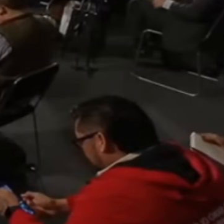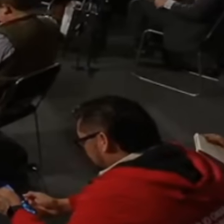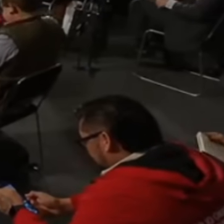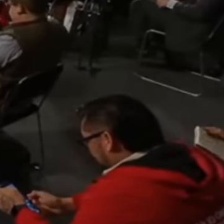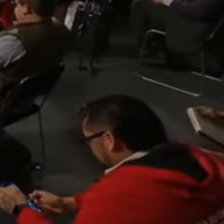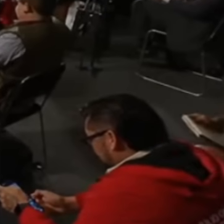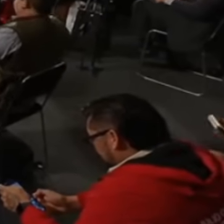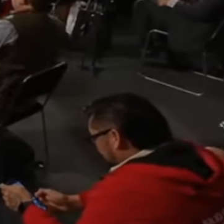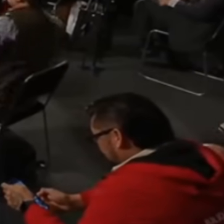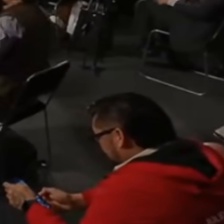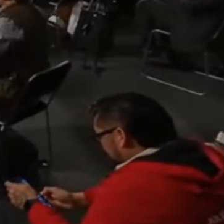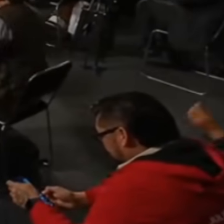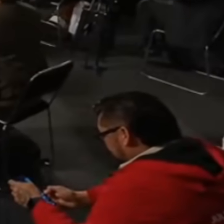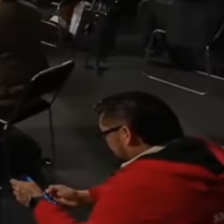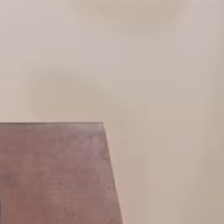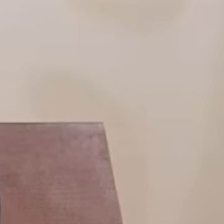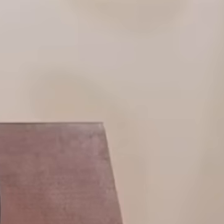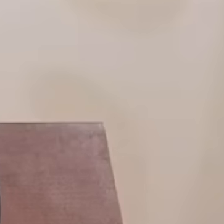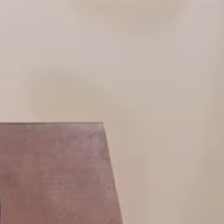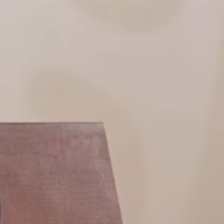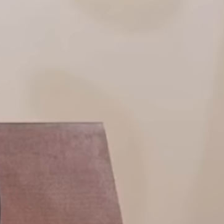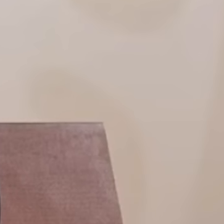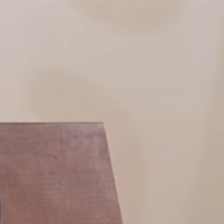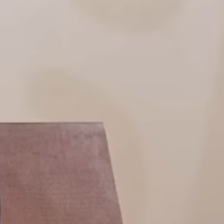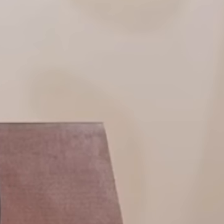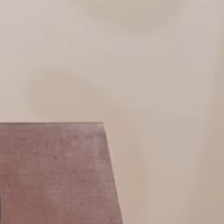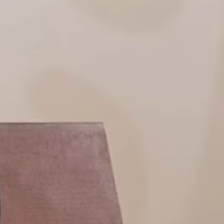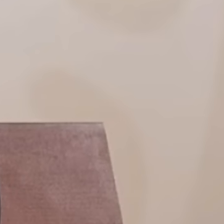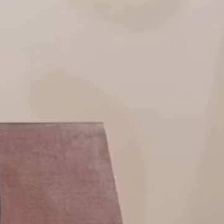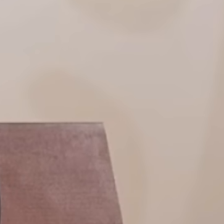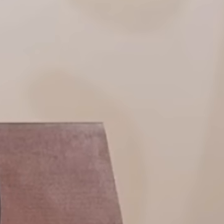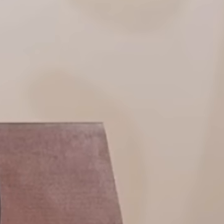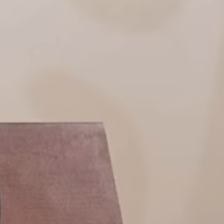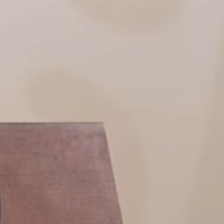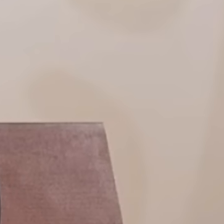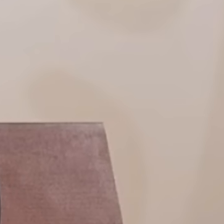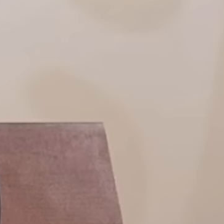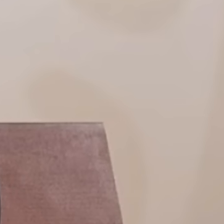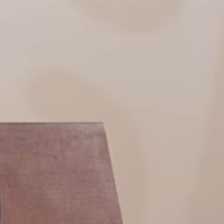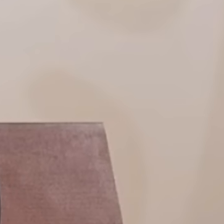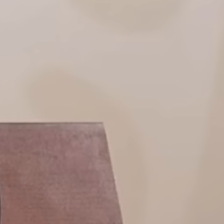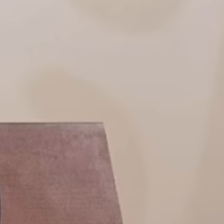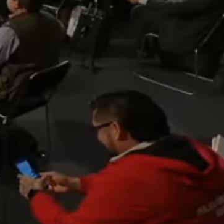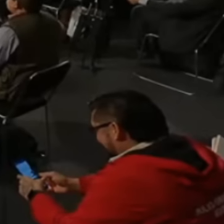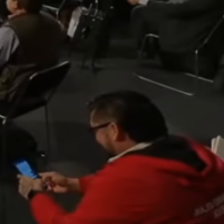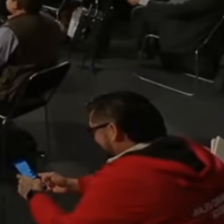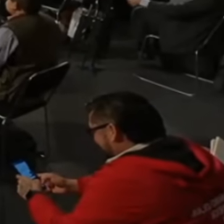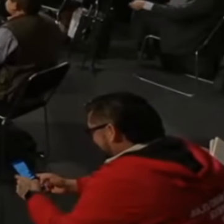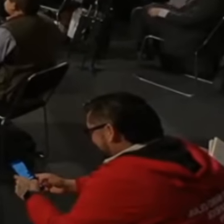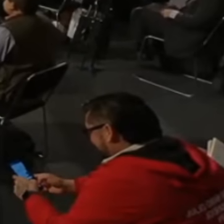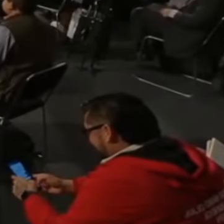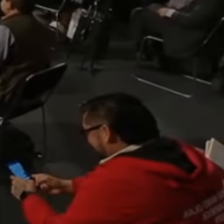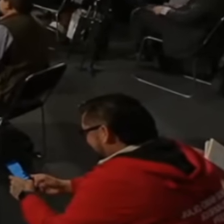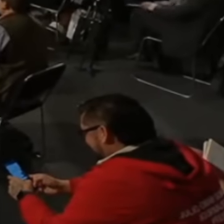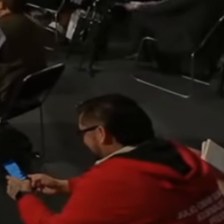El de Paco Ignacio para los jóvenes es buenísimo, se los recomiendo. Se habla de la decena